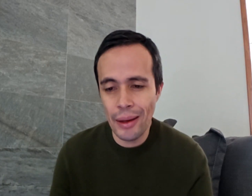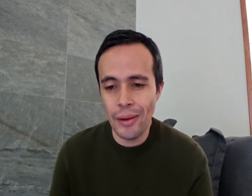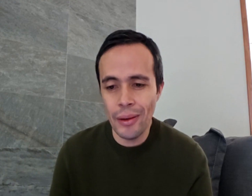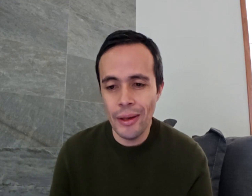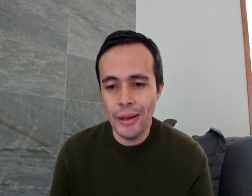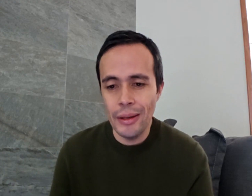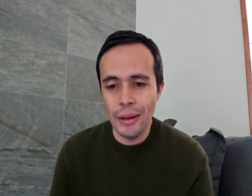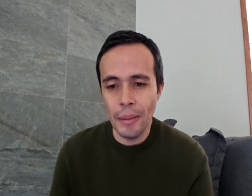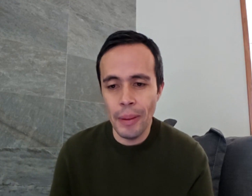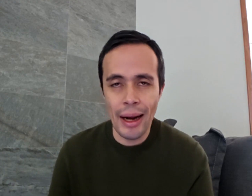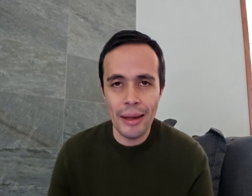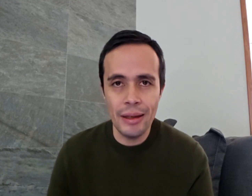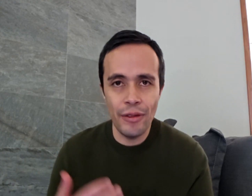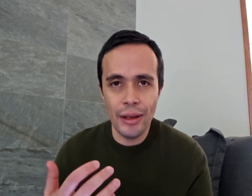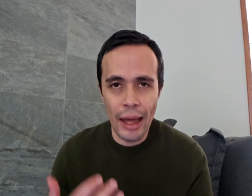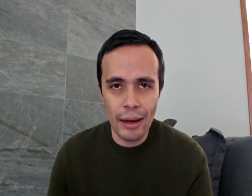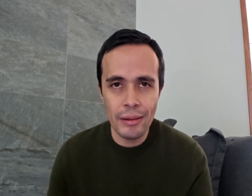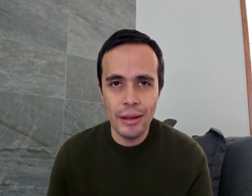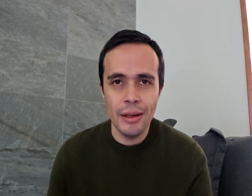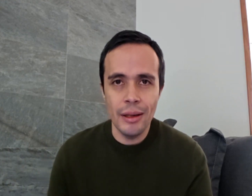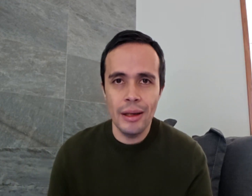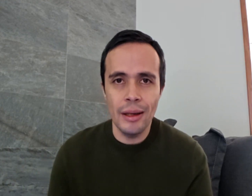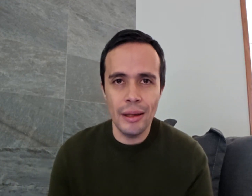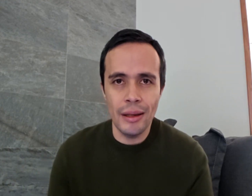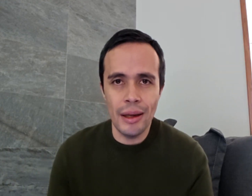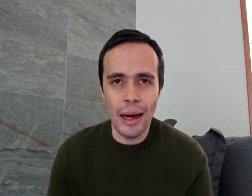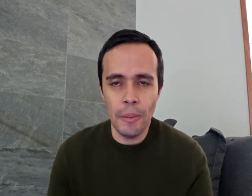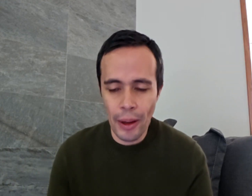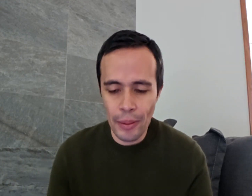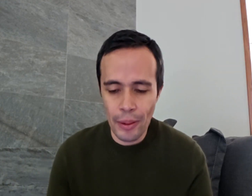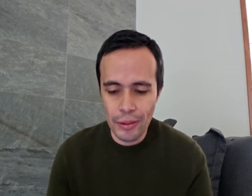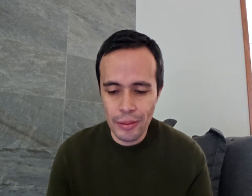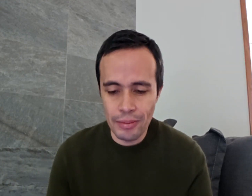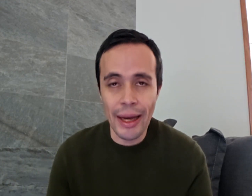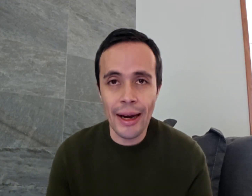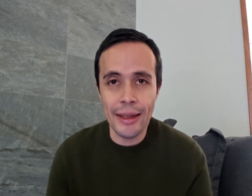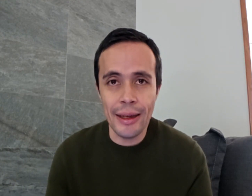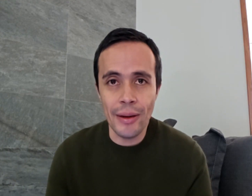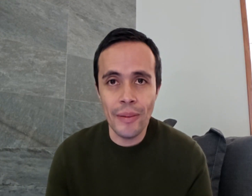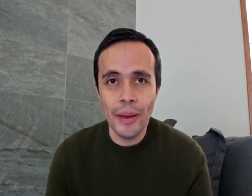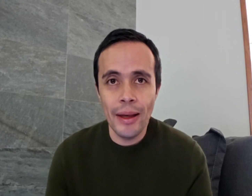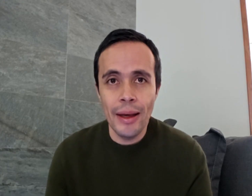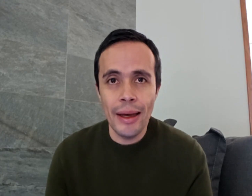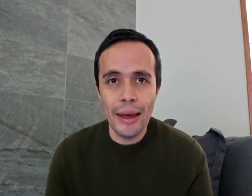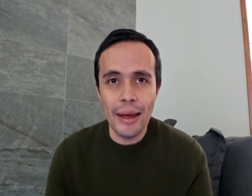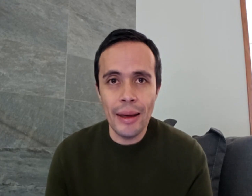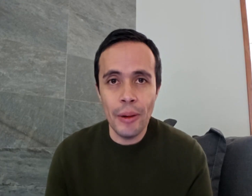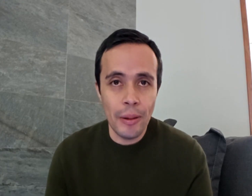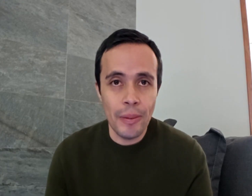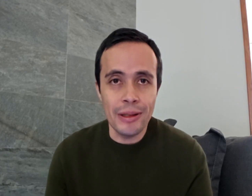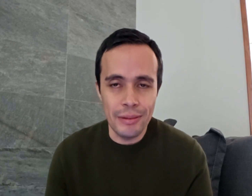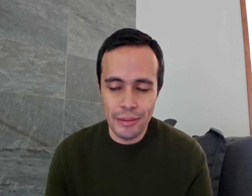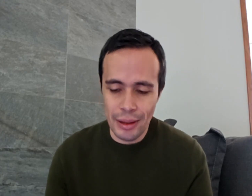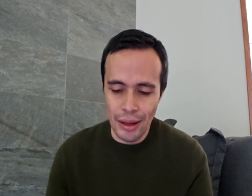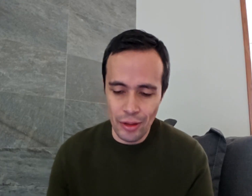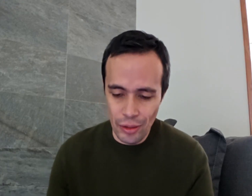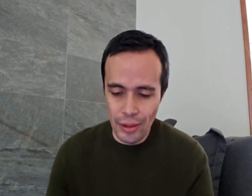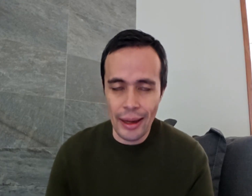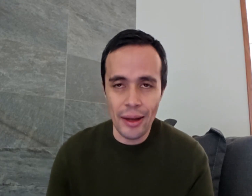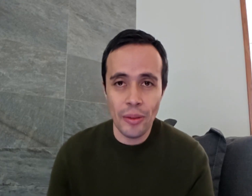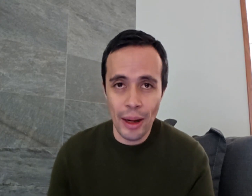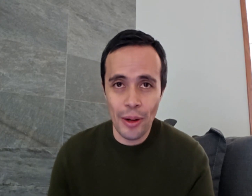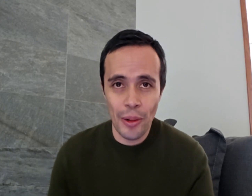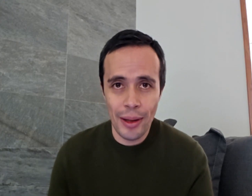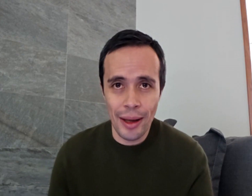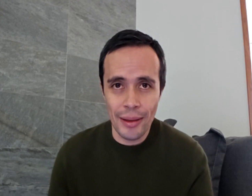presidenta de México, para defender al pueblo migrante, ¿no? Y bueno, pues